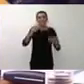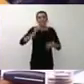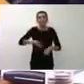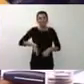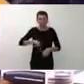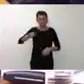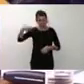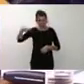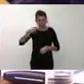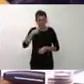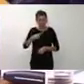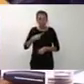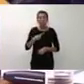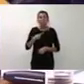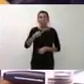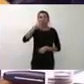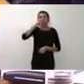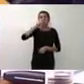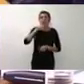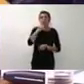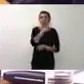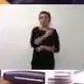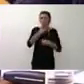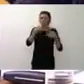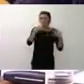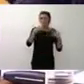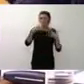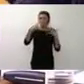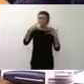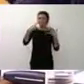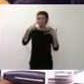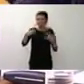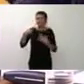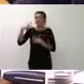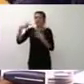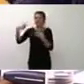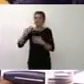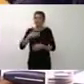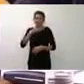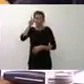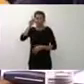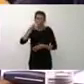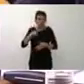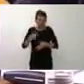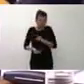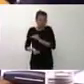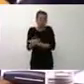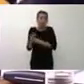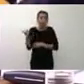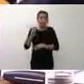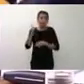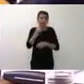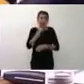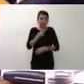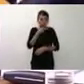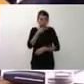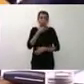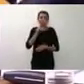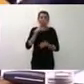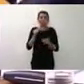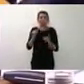1967, en mi pueblo natal, en Vallehermoso, cuando se acercaban las navidades, mi abuela Serafina,